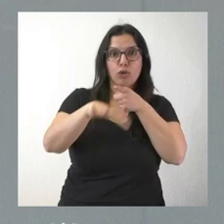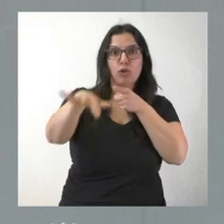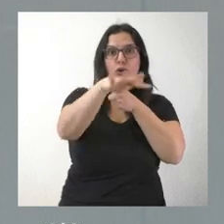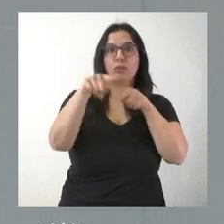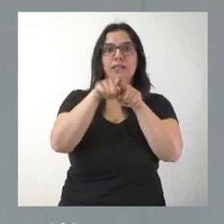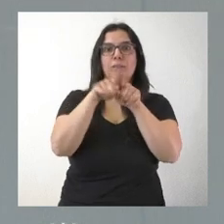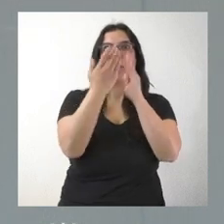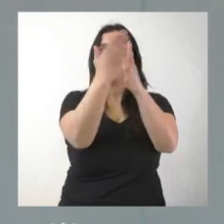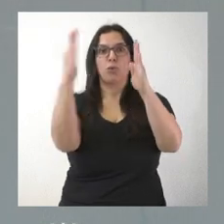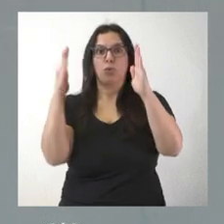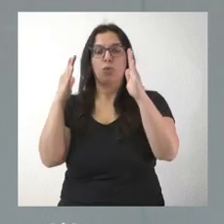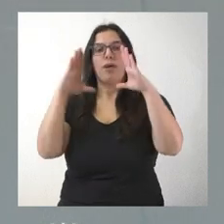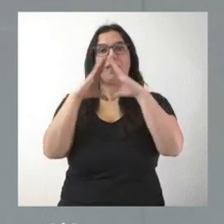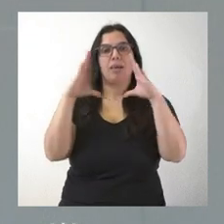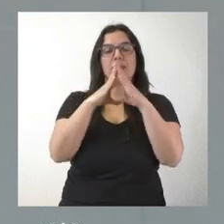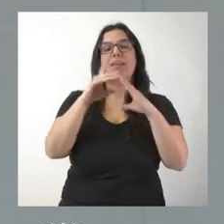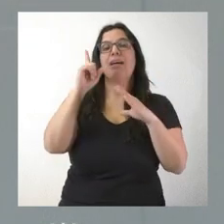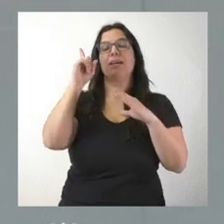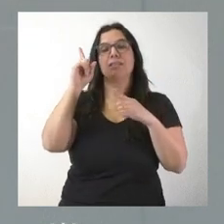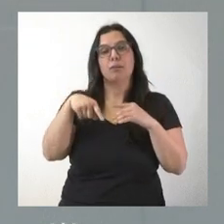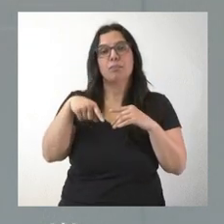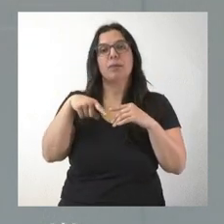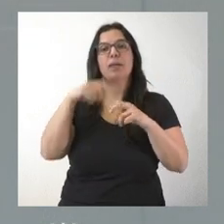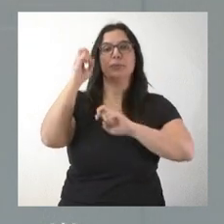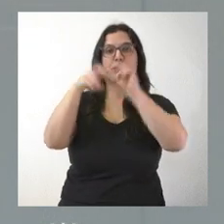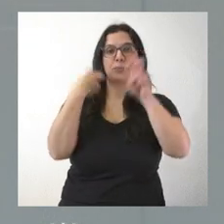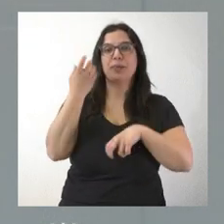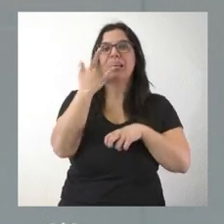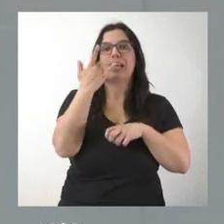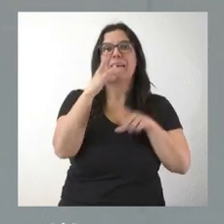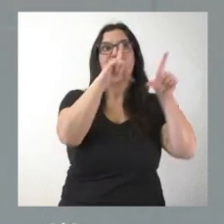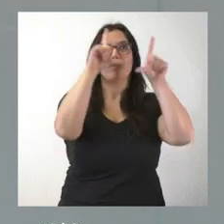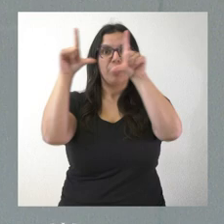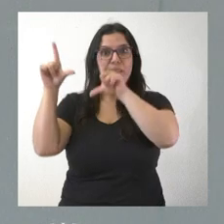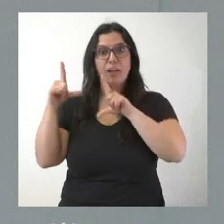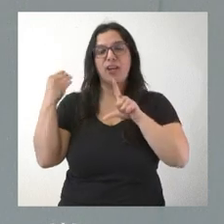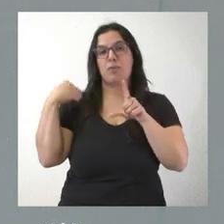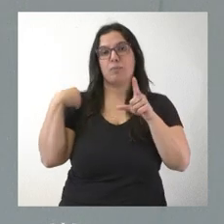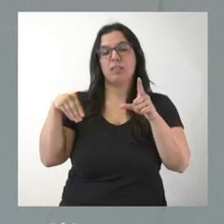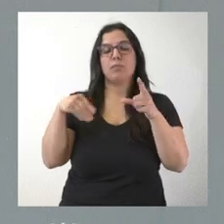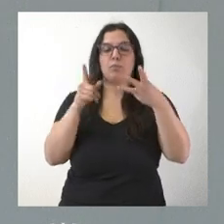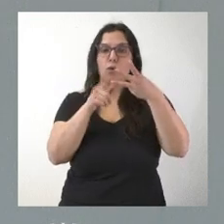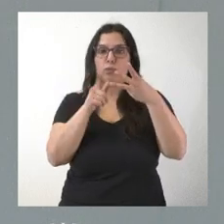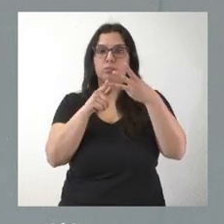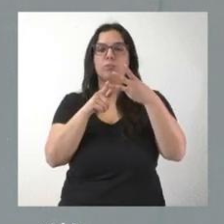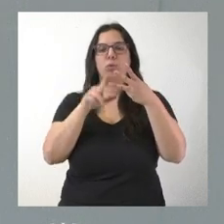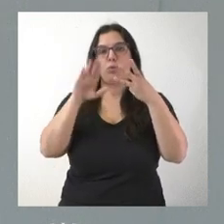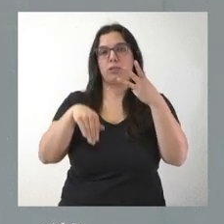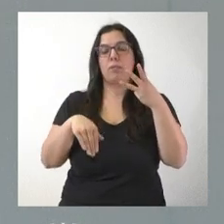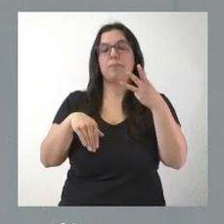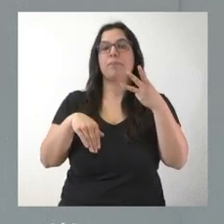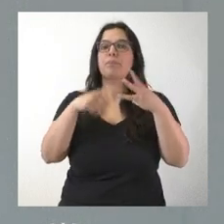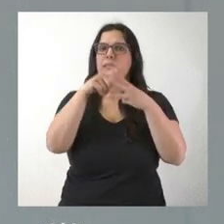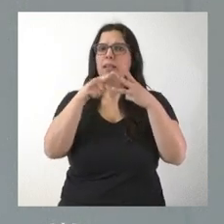ábside de la iglesia y también se intervendrá en las vidrieras existentes en esta iglesia de San Pablo son tres importantes